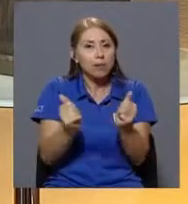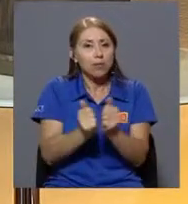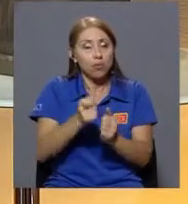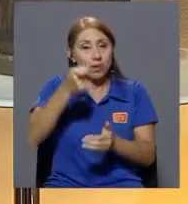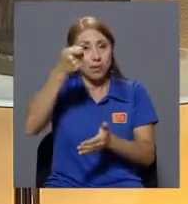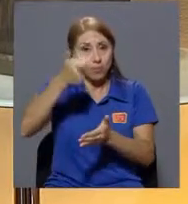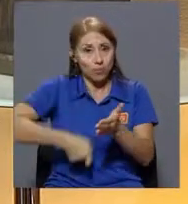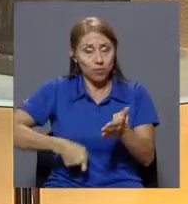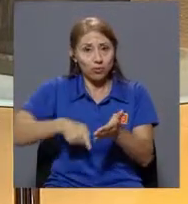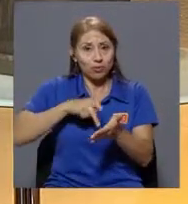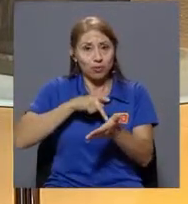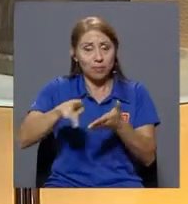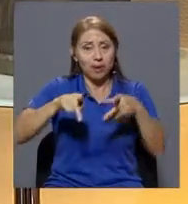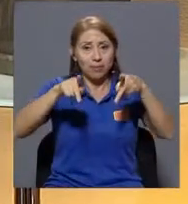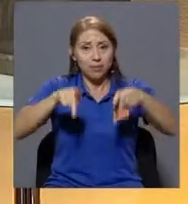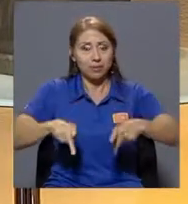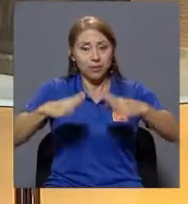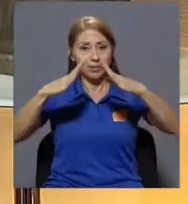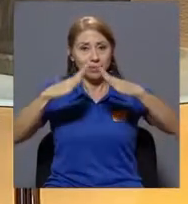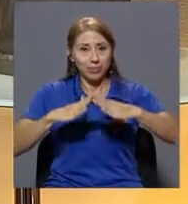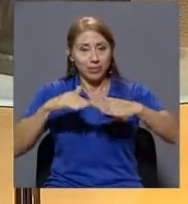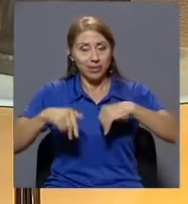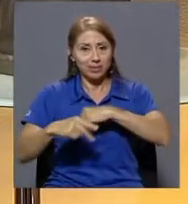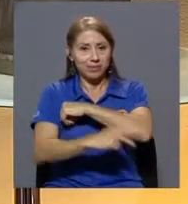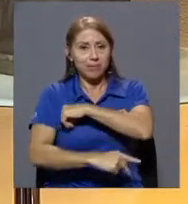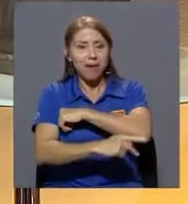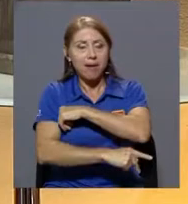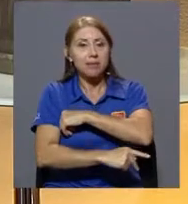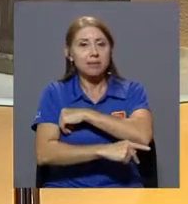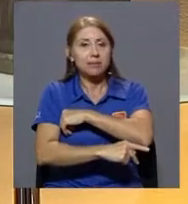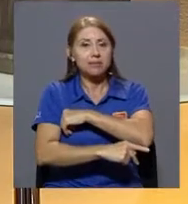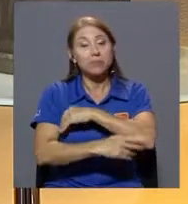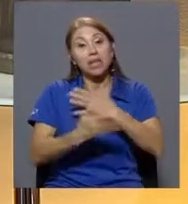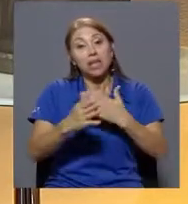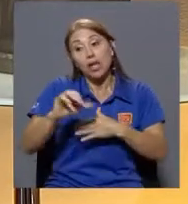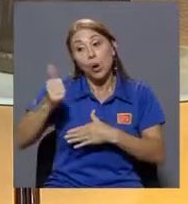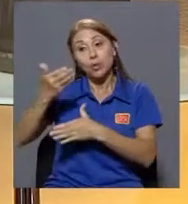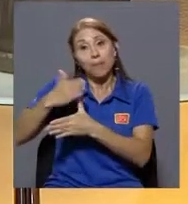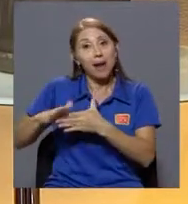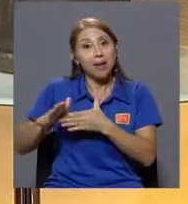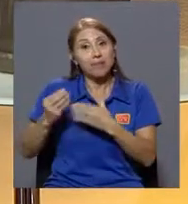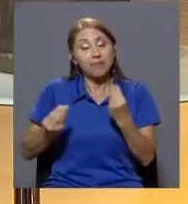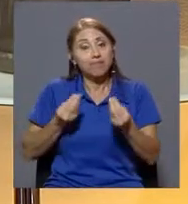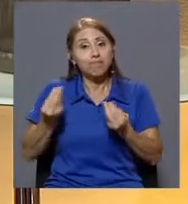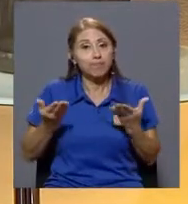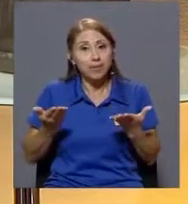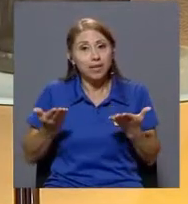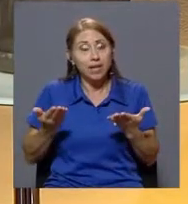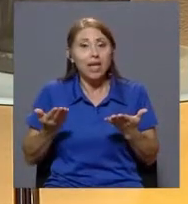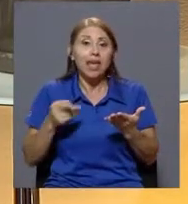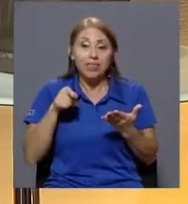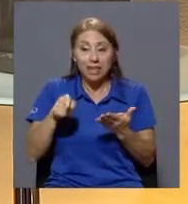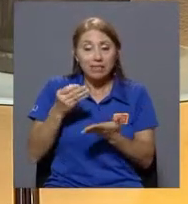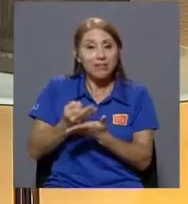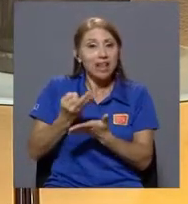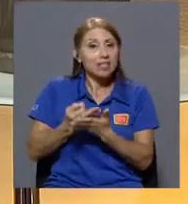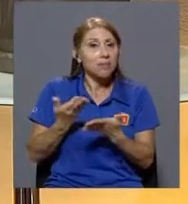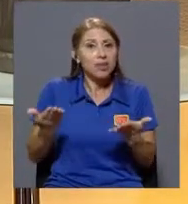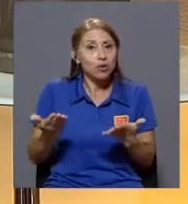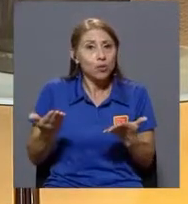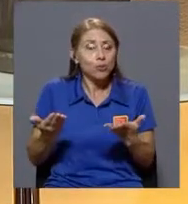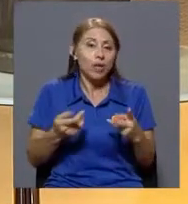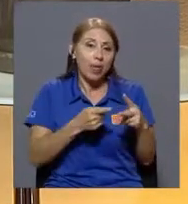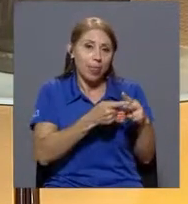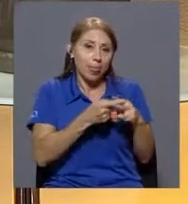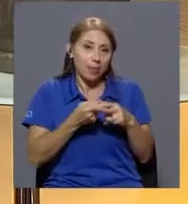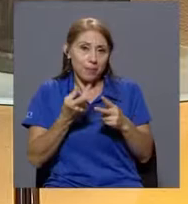los impuestos que tributan los habitantes de este país. Y por supuesto, la otra parte de ese financiamiento sale de